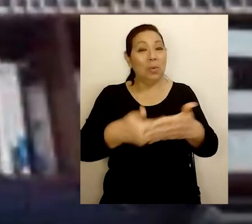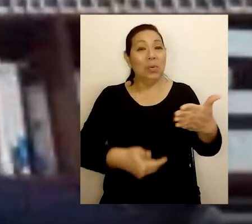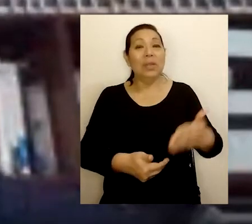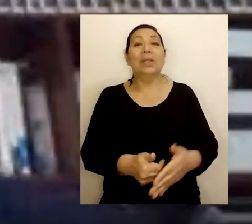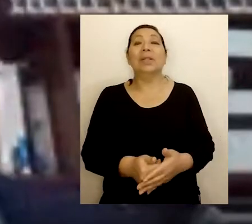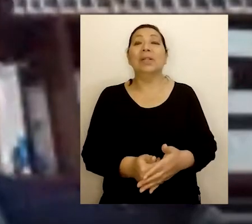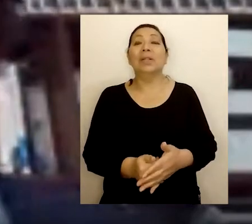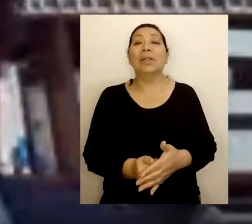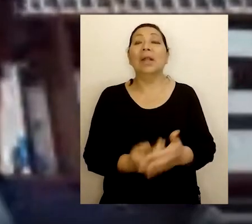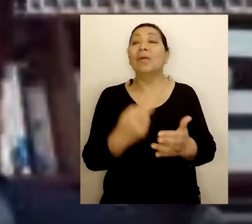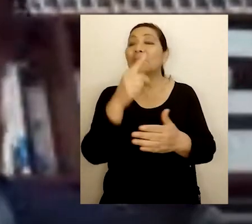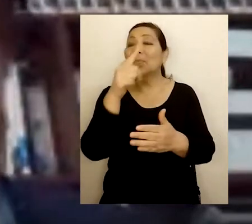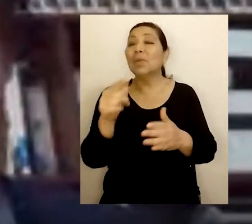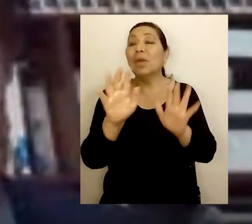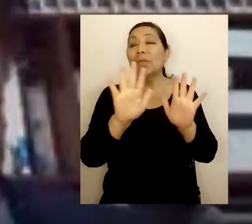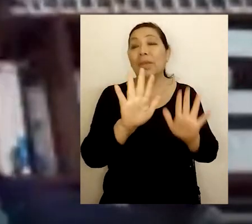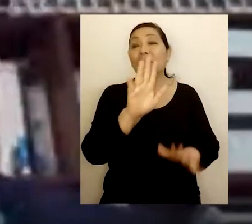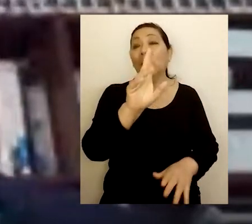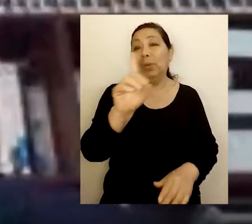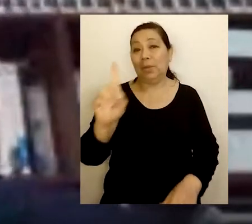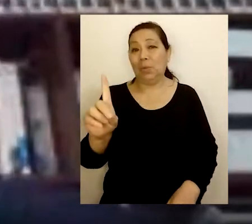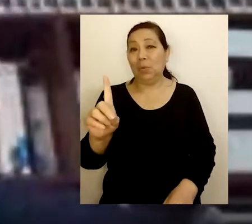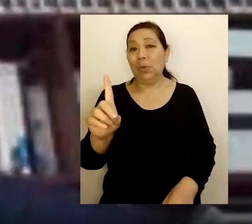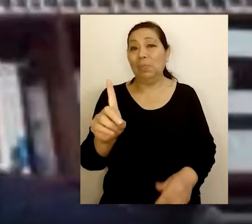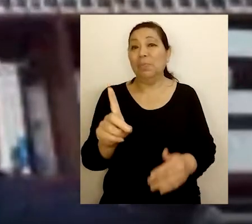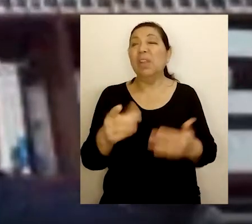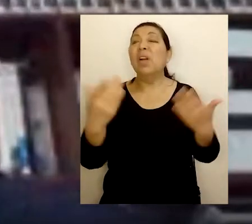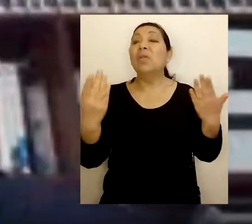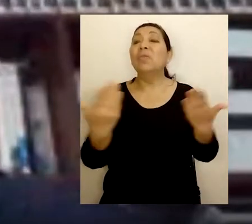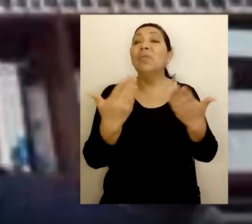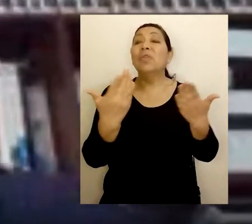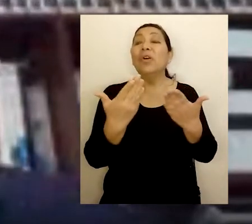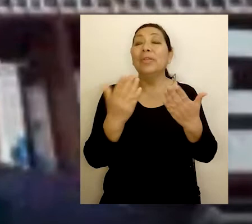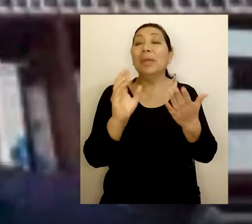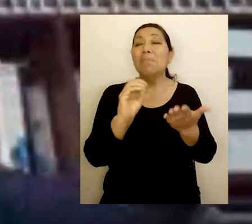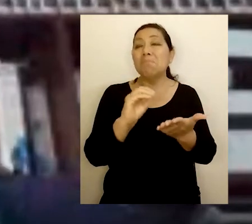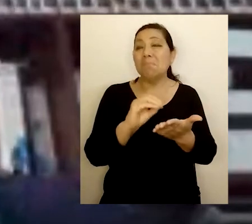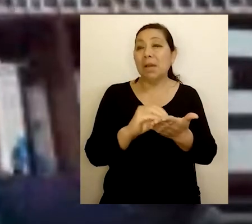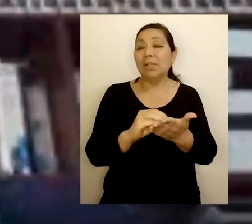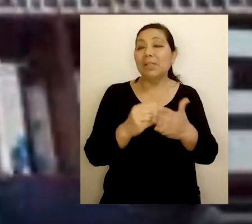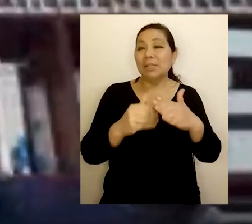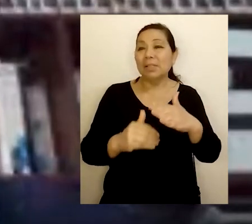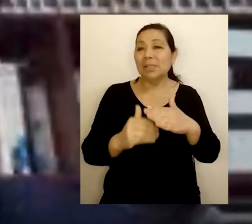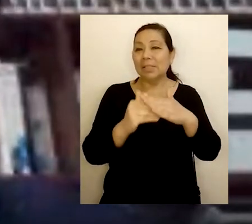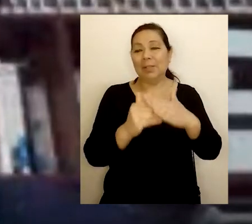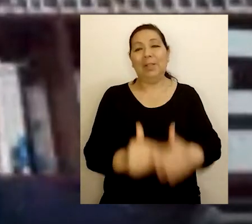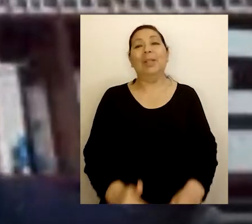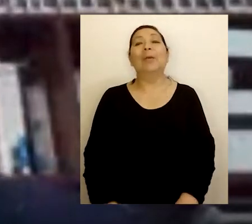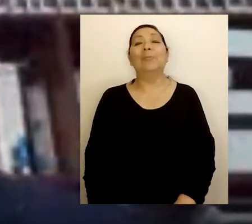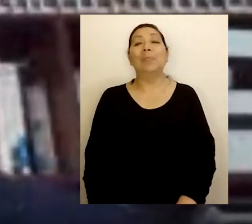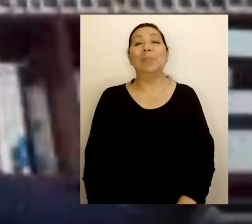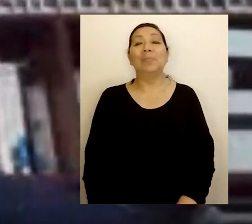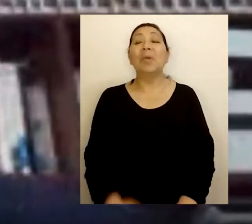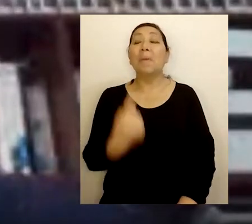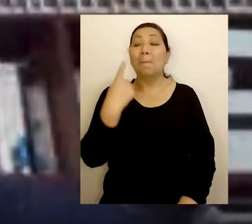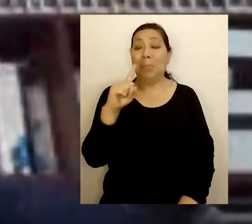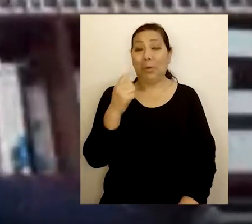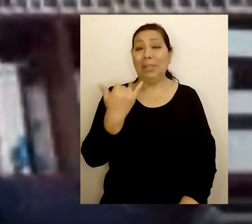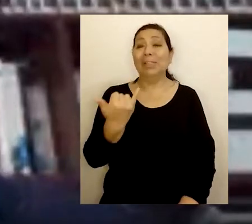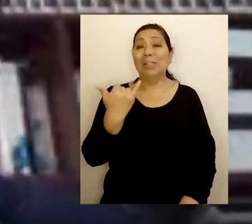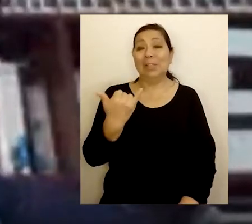expediente recurso de nulidad 1051 que había un acto convalidatorio. Por